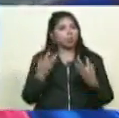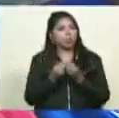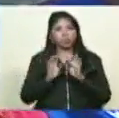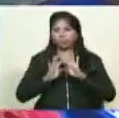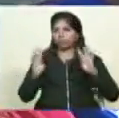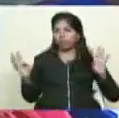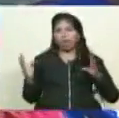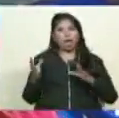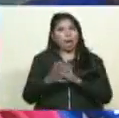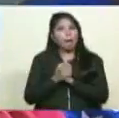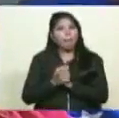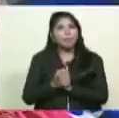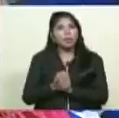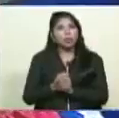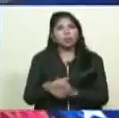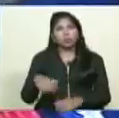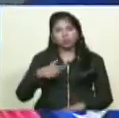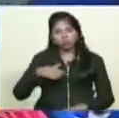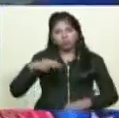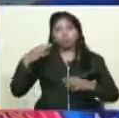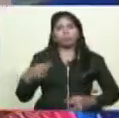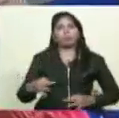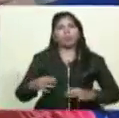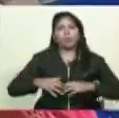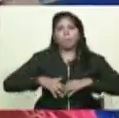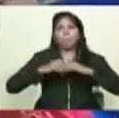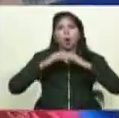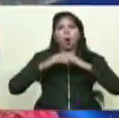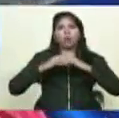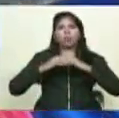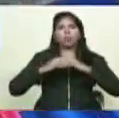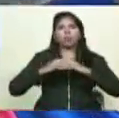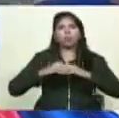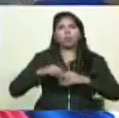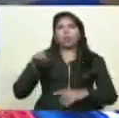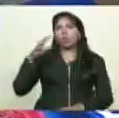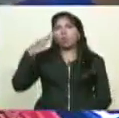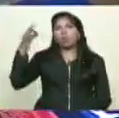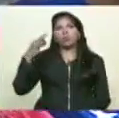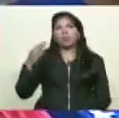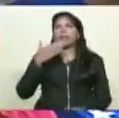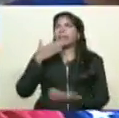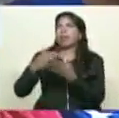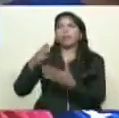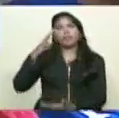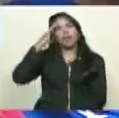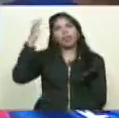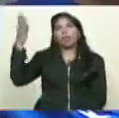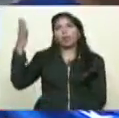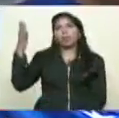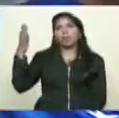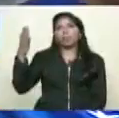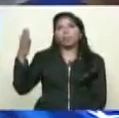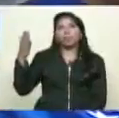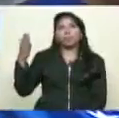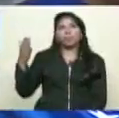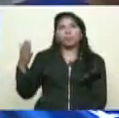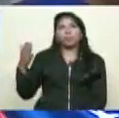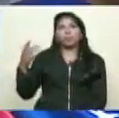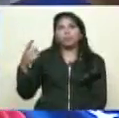convencidos con este reimpulso que vamos a tener en CPT. Porque en todos lados no pasa igual, gracias a Dios. Nosotros contamos con la CB